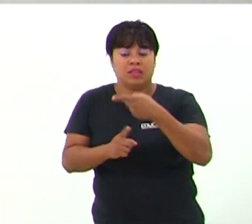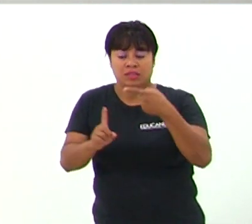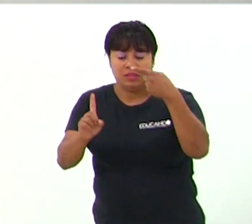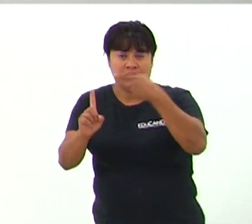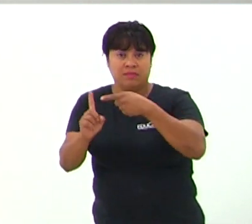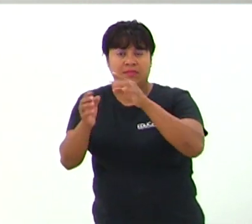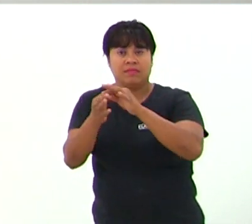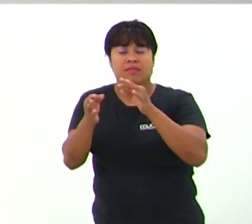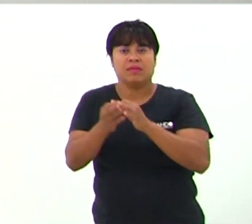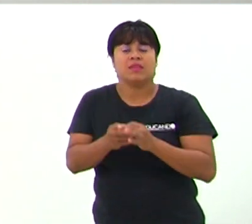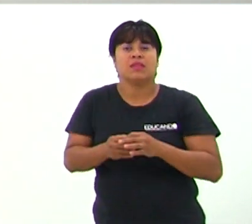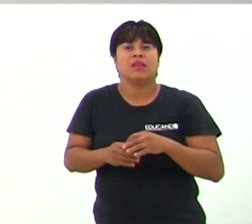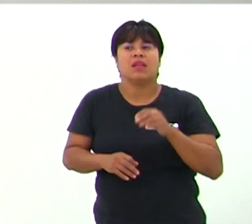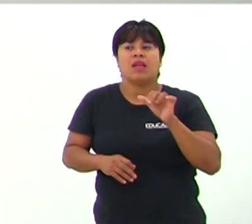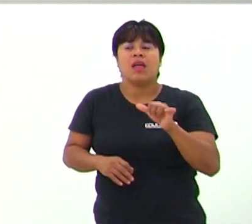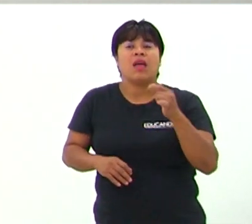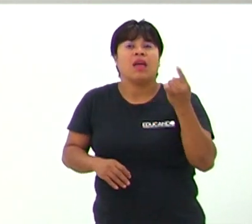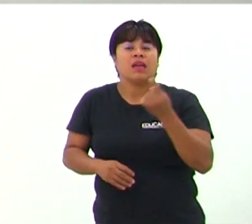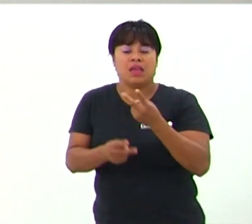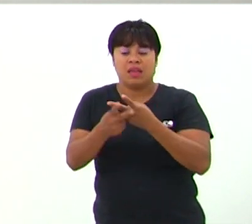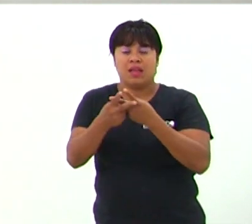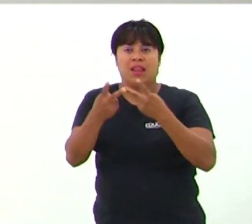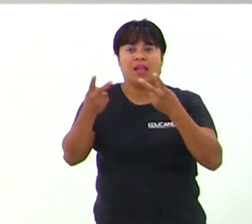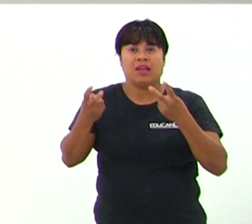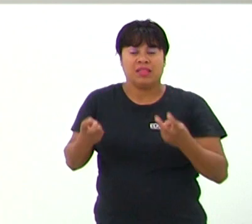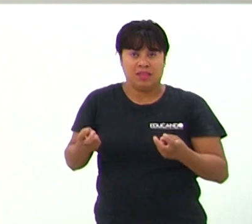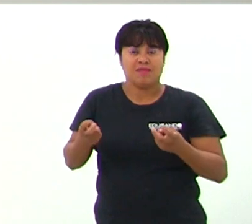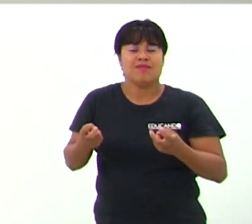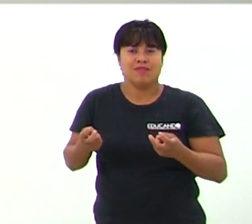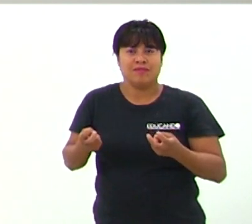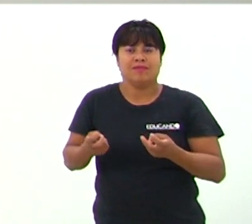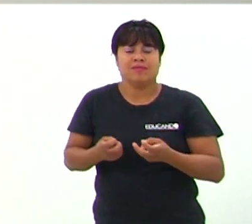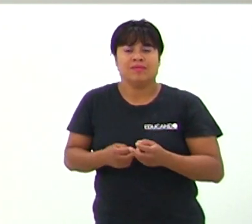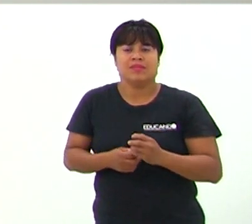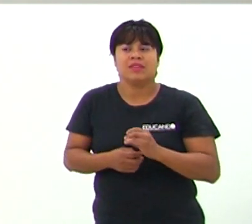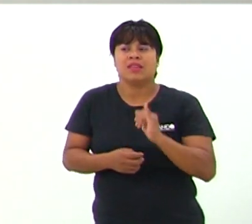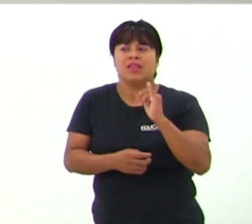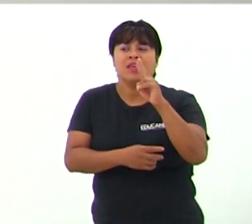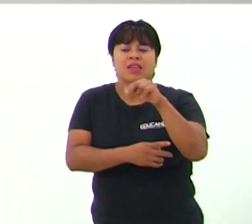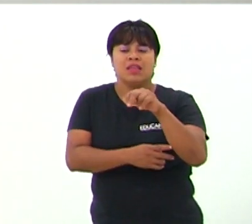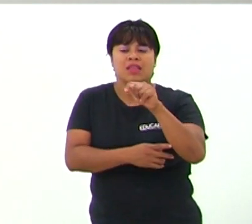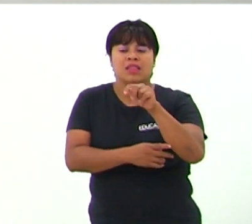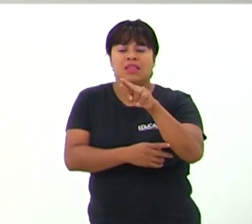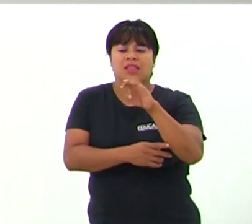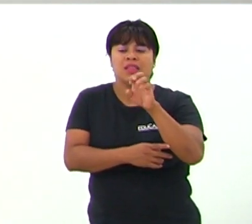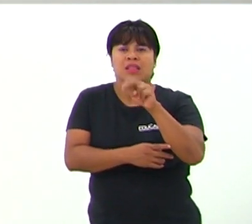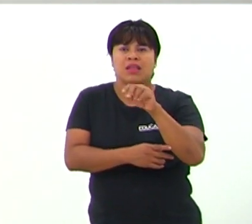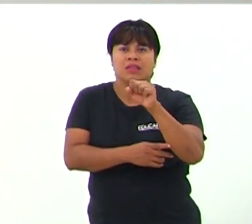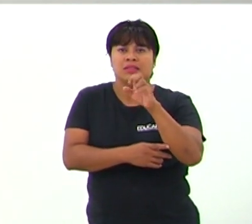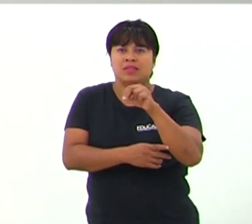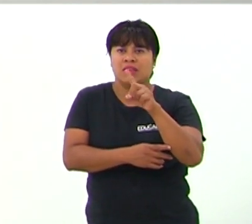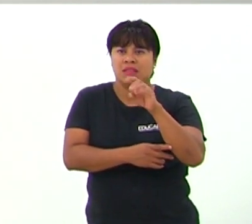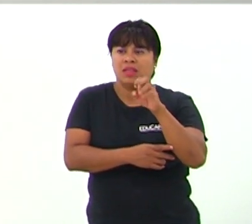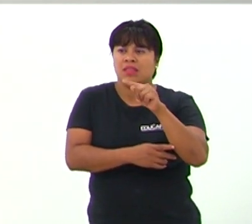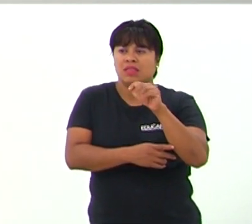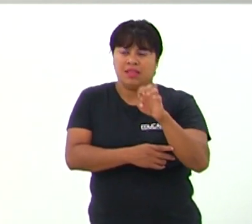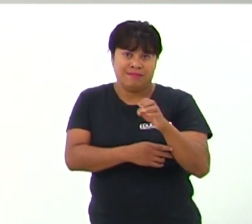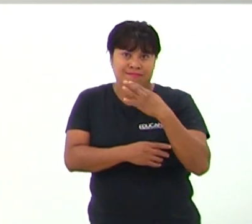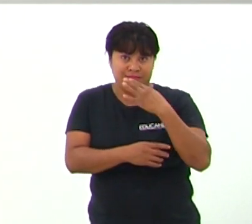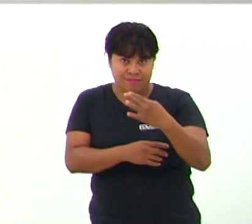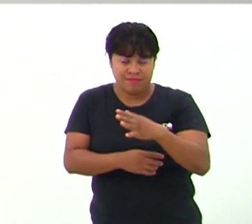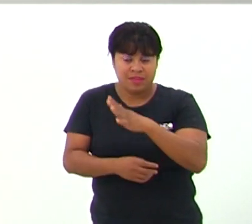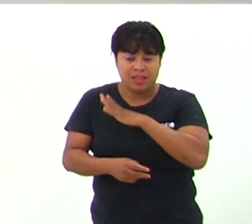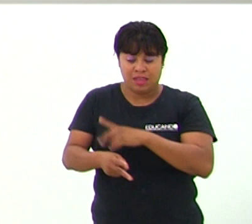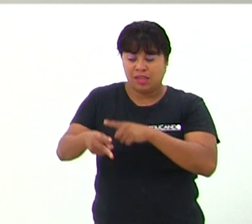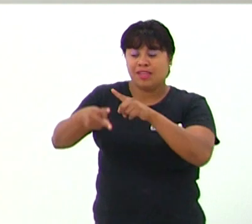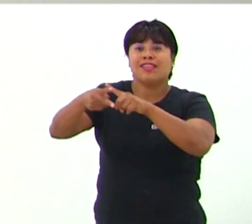referencia a el adjetivo de intrascendente. ¿Bien? Nos quedan